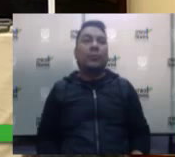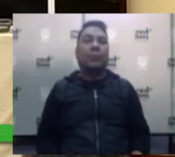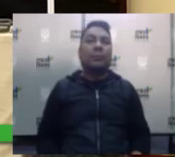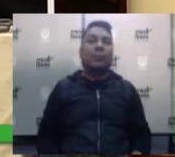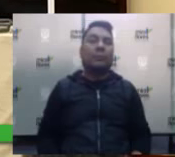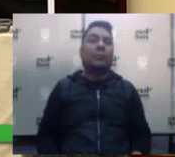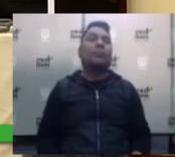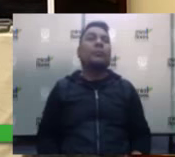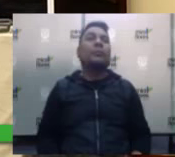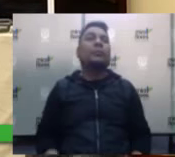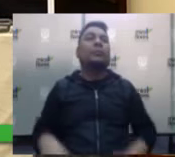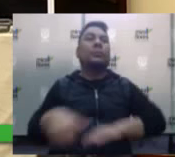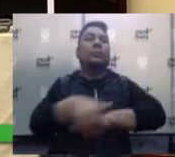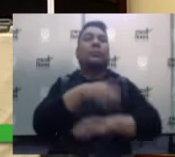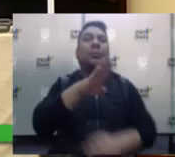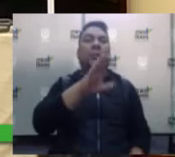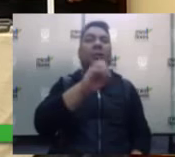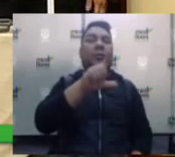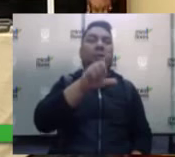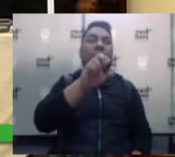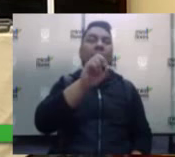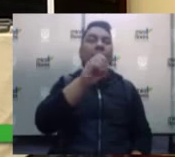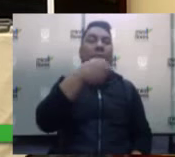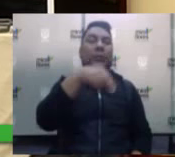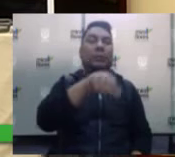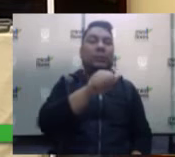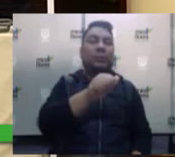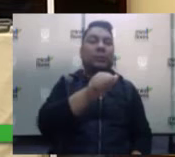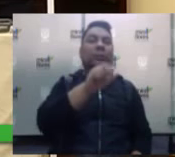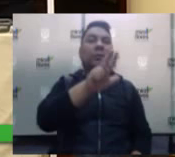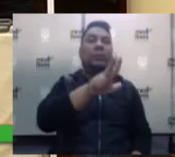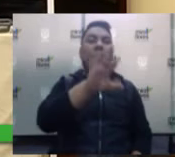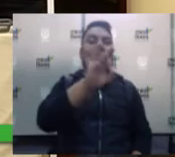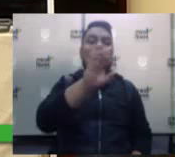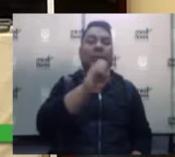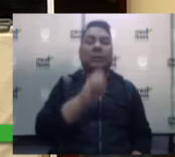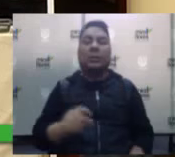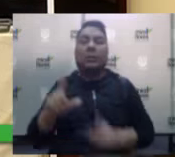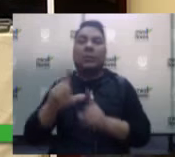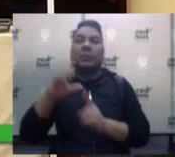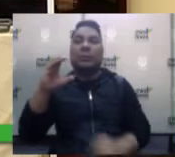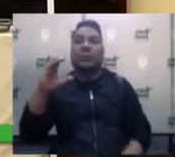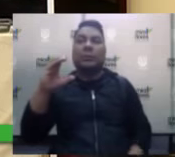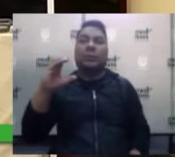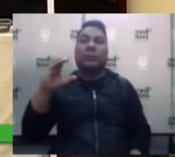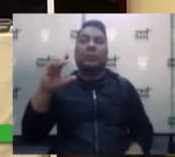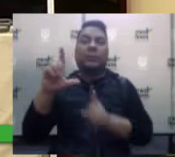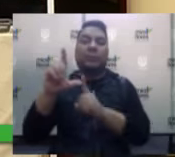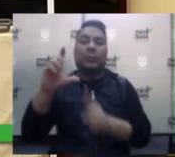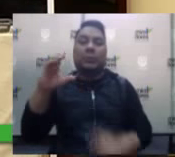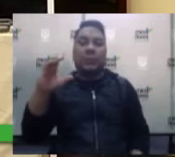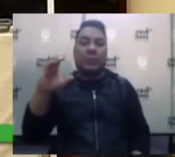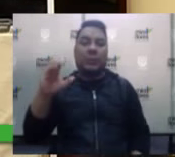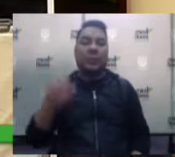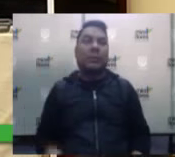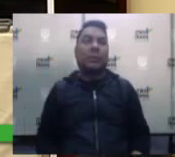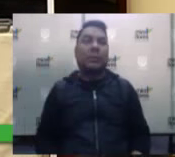Ubicación 84, Avenida Roca y Boloña, cuadra 3, frente al 390. C, letra